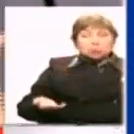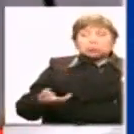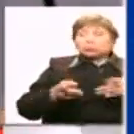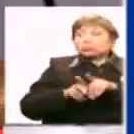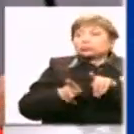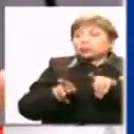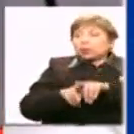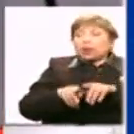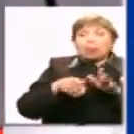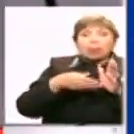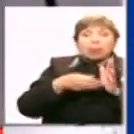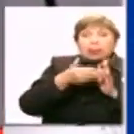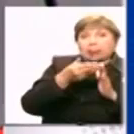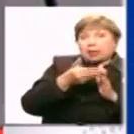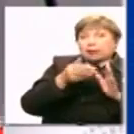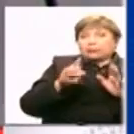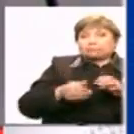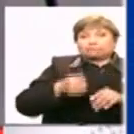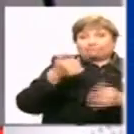decisión.